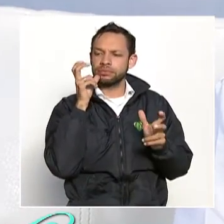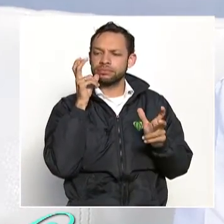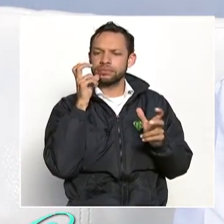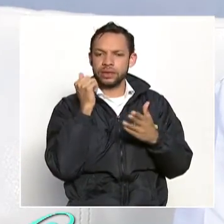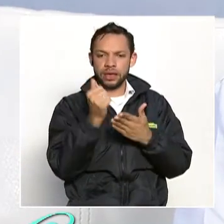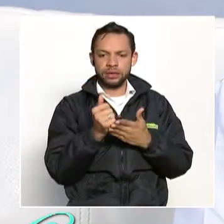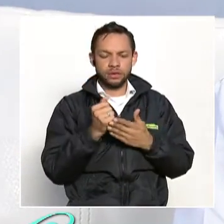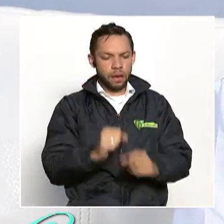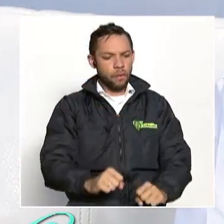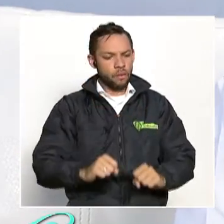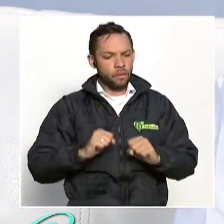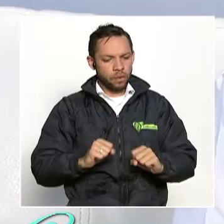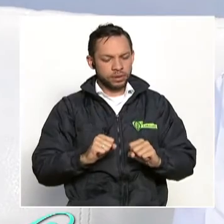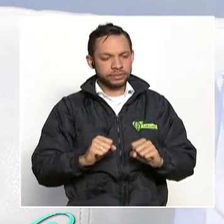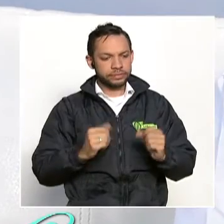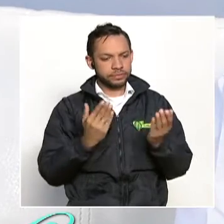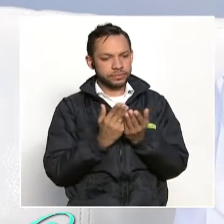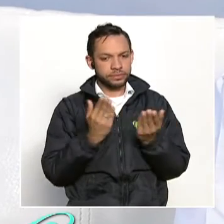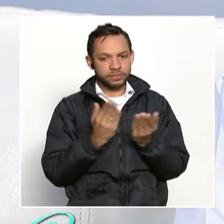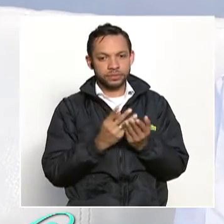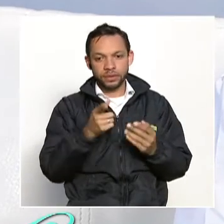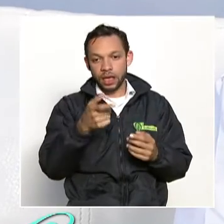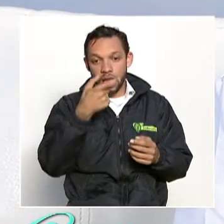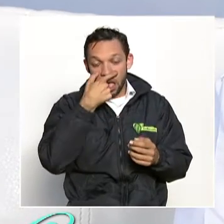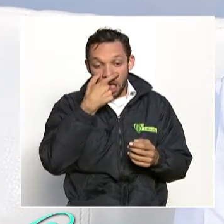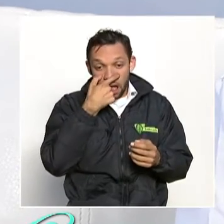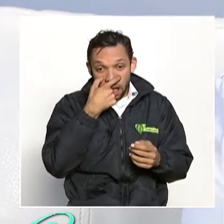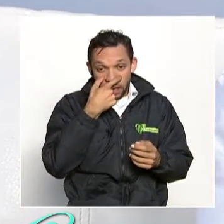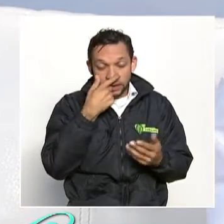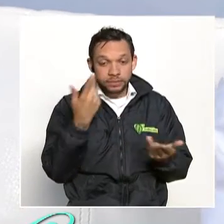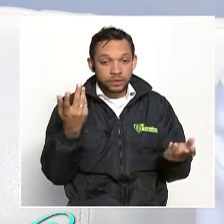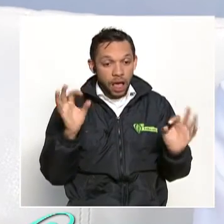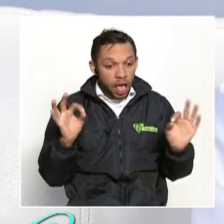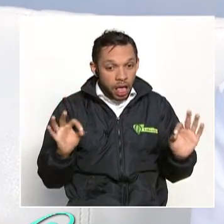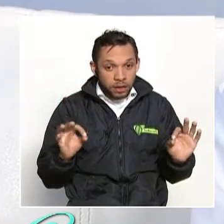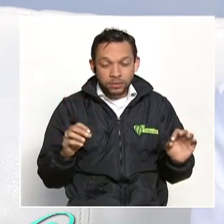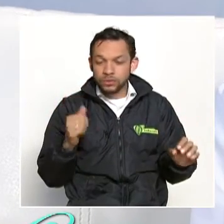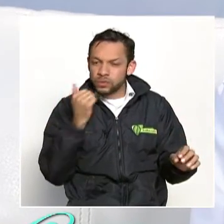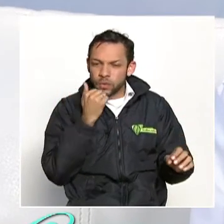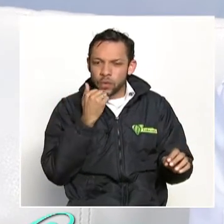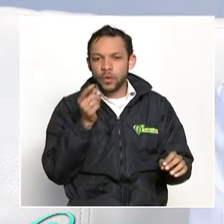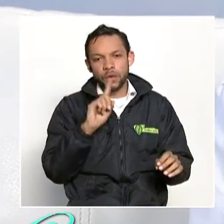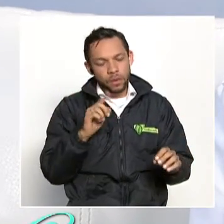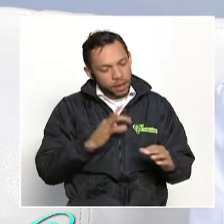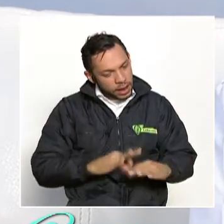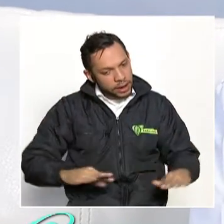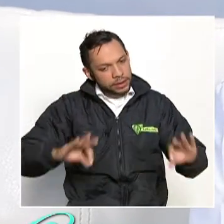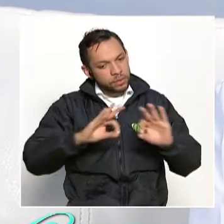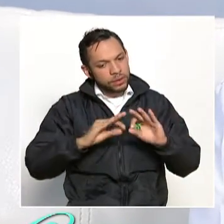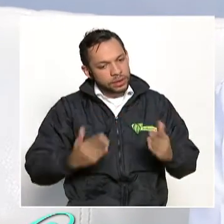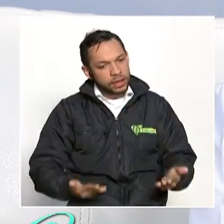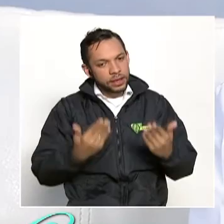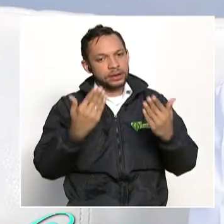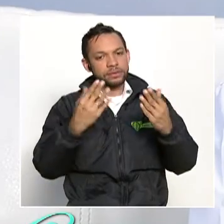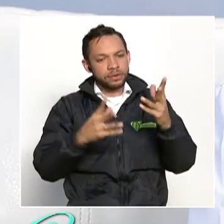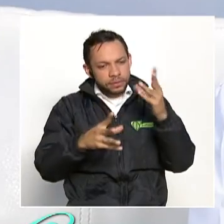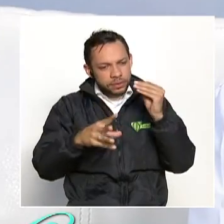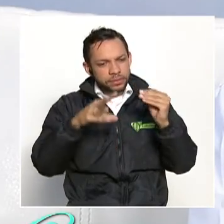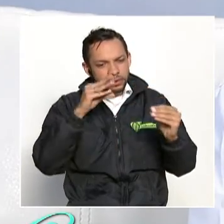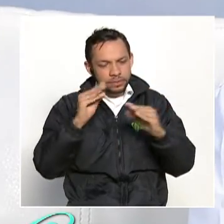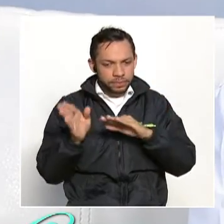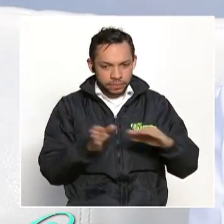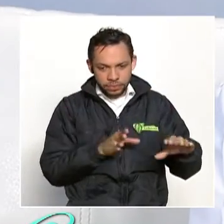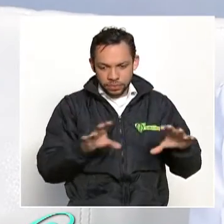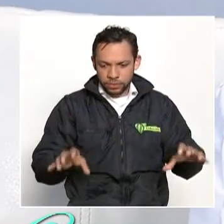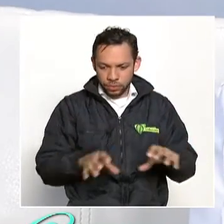todo. No hay peor ciego que aquel que no quiera ver. Pero esta es una oportunidad grandísima. Hablemos un poco de esta